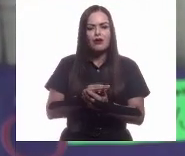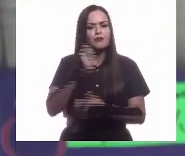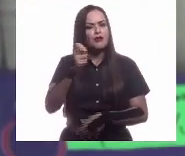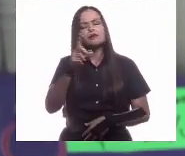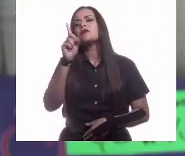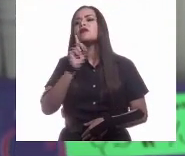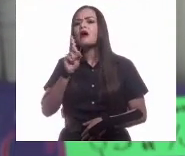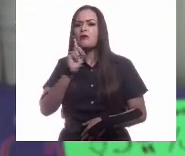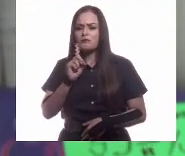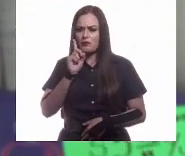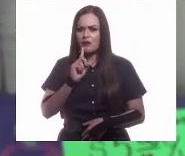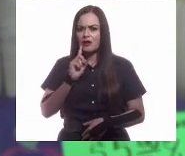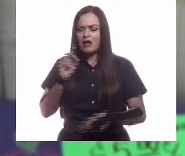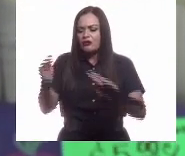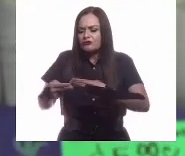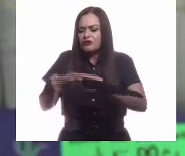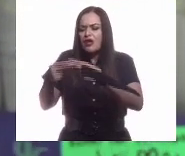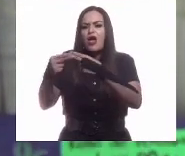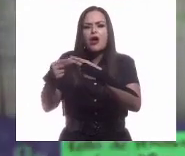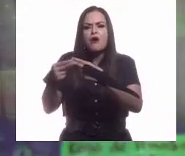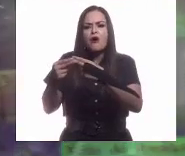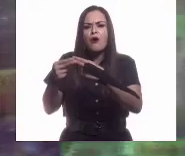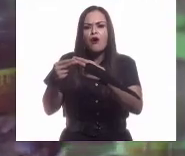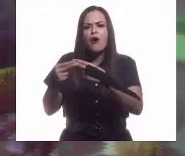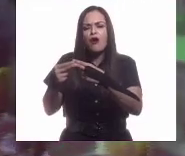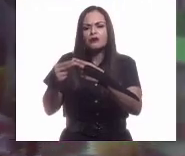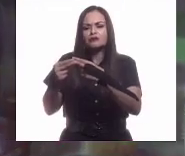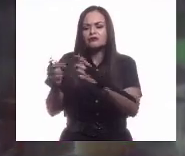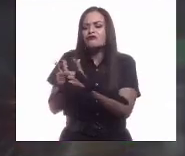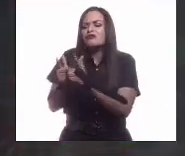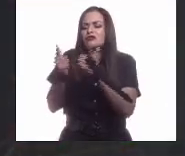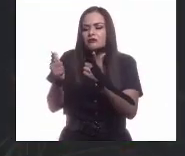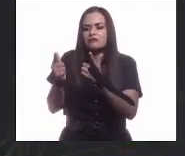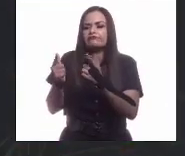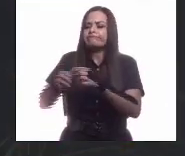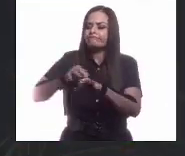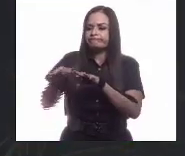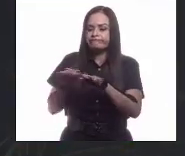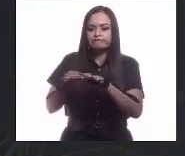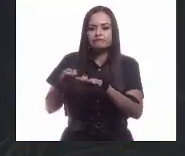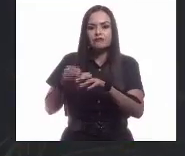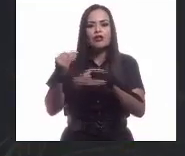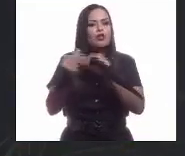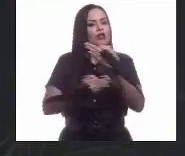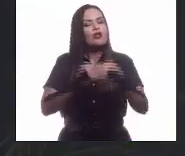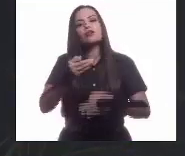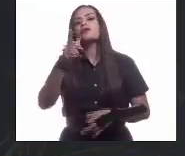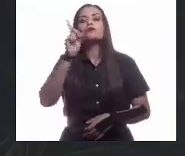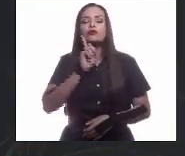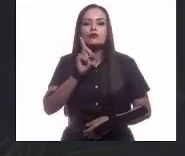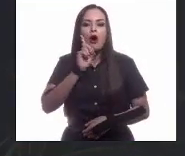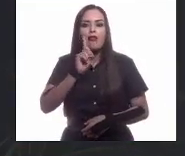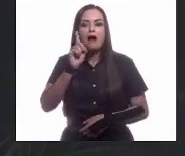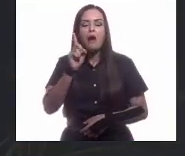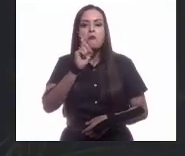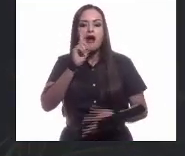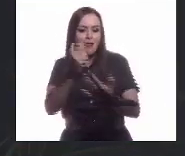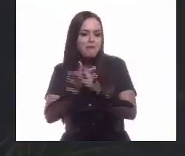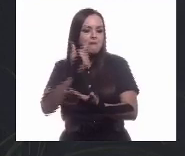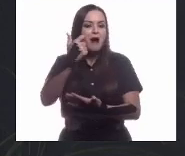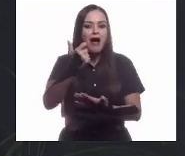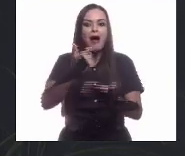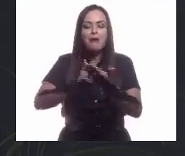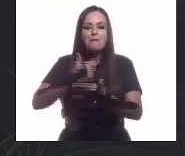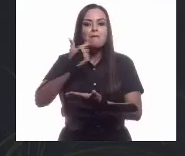han generado ingresos, han logrado prosperidad y ¿saben qué? Todas pagan puntualmente porque